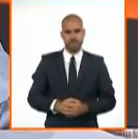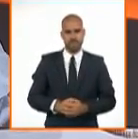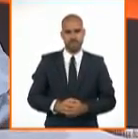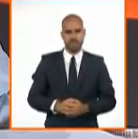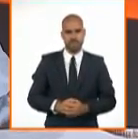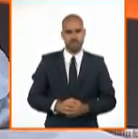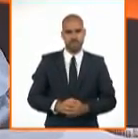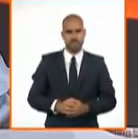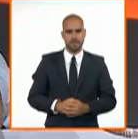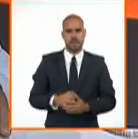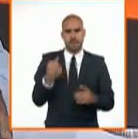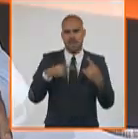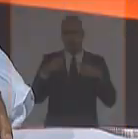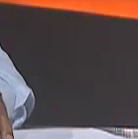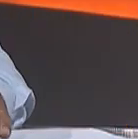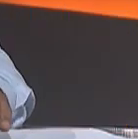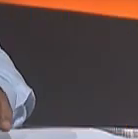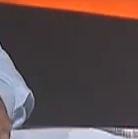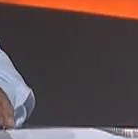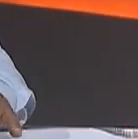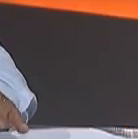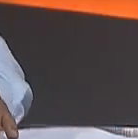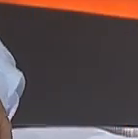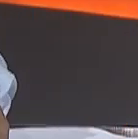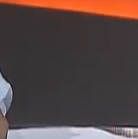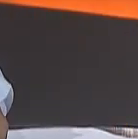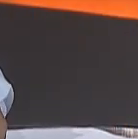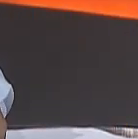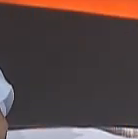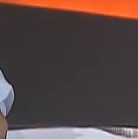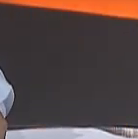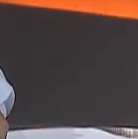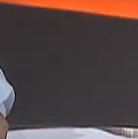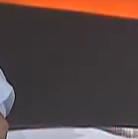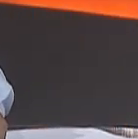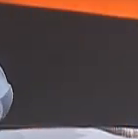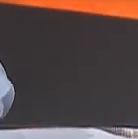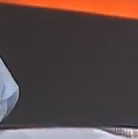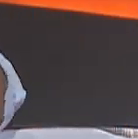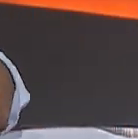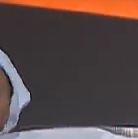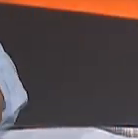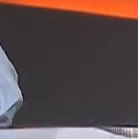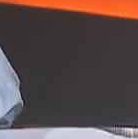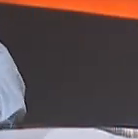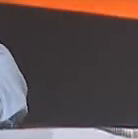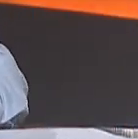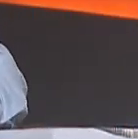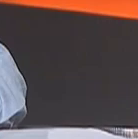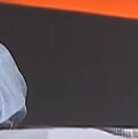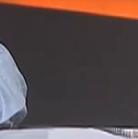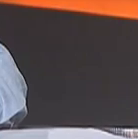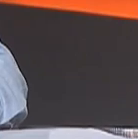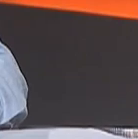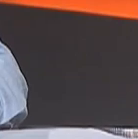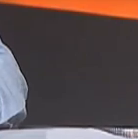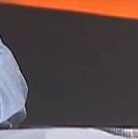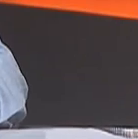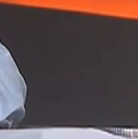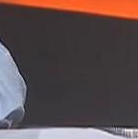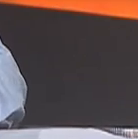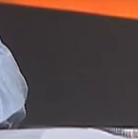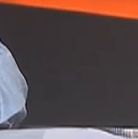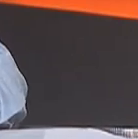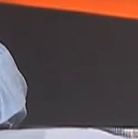limitación está dado en la utilización de combustible crudo que realmente el combustible cruz que que lo